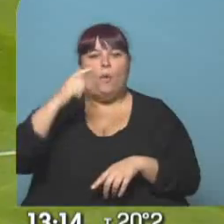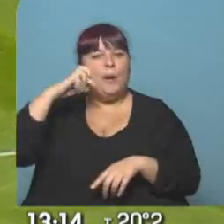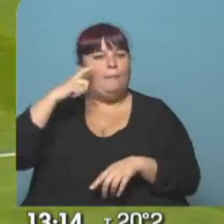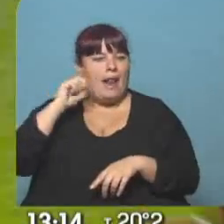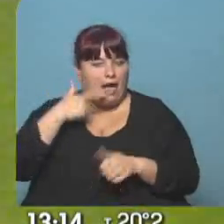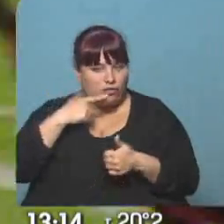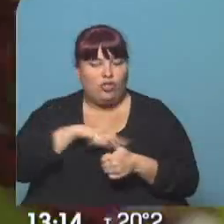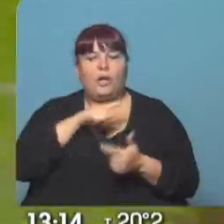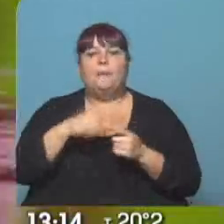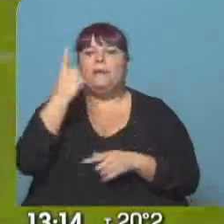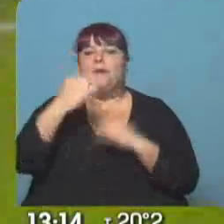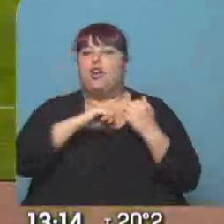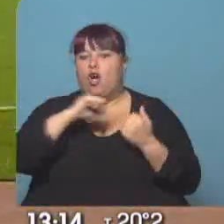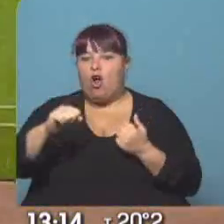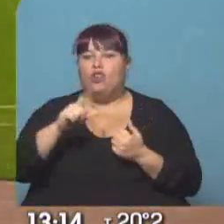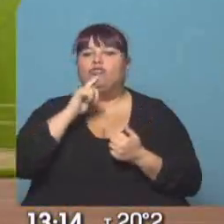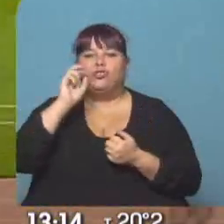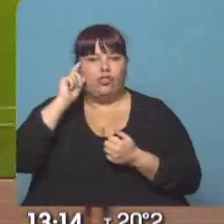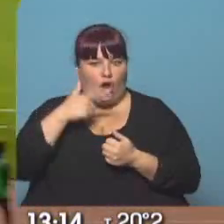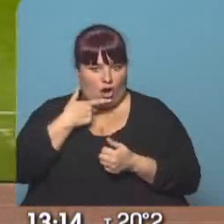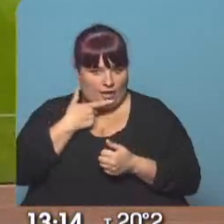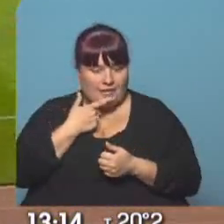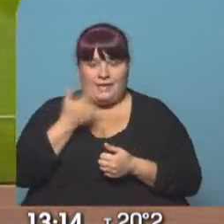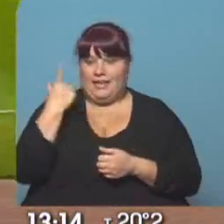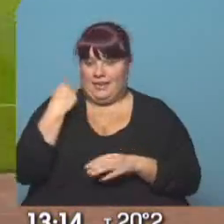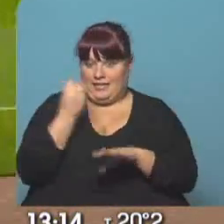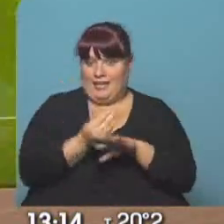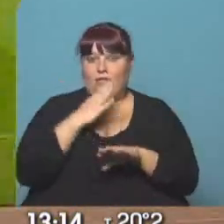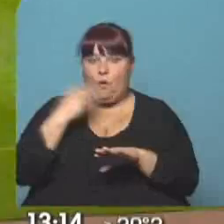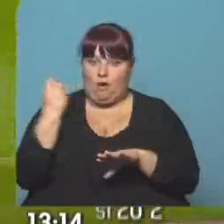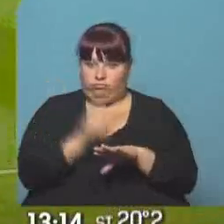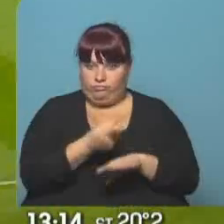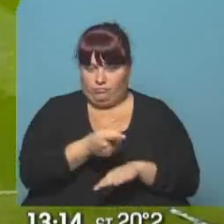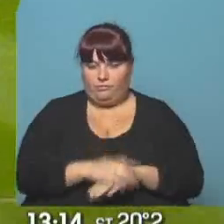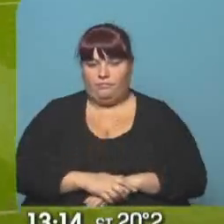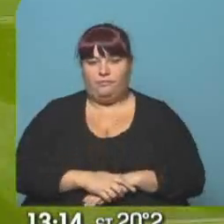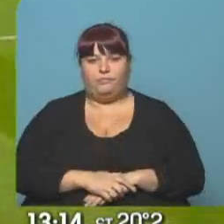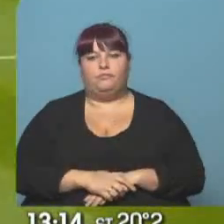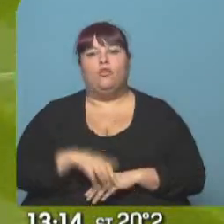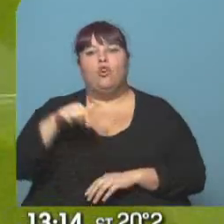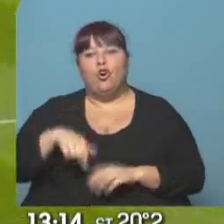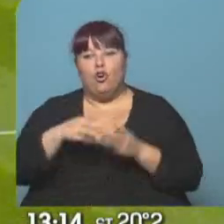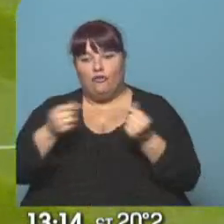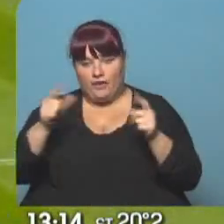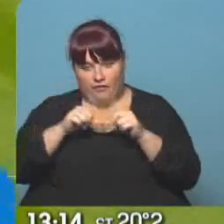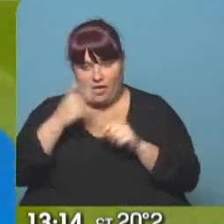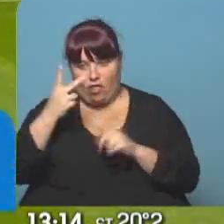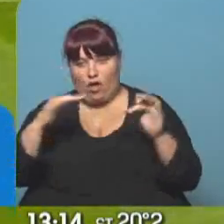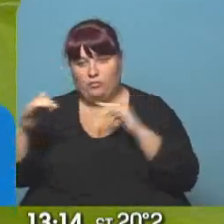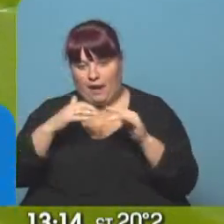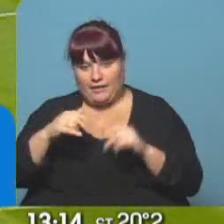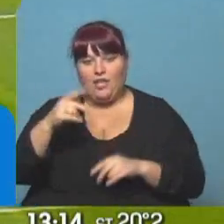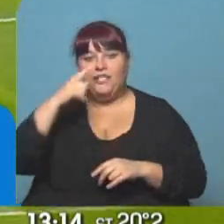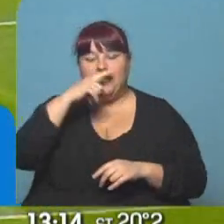Palacios y el debut goleador del Chelo Torres, recién llegado del Genex. Hoy se cierra la fecha con dos partidos. A